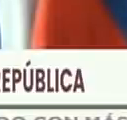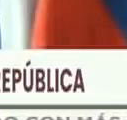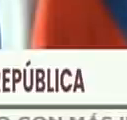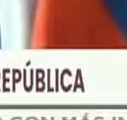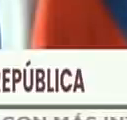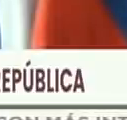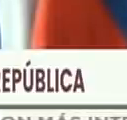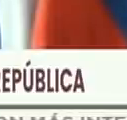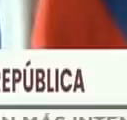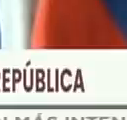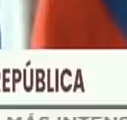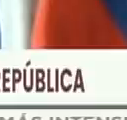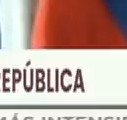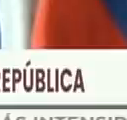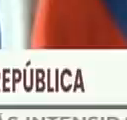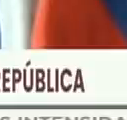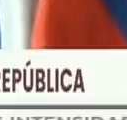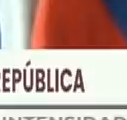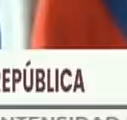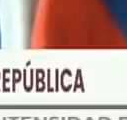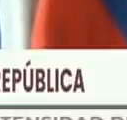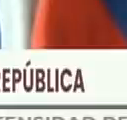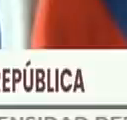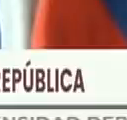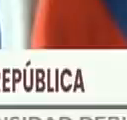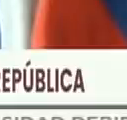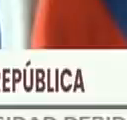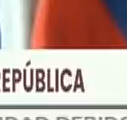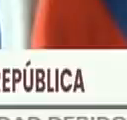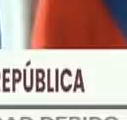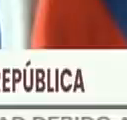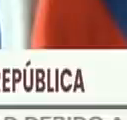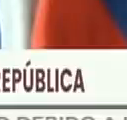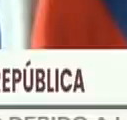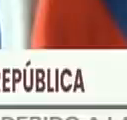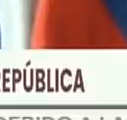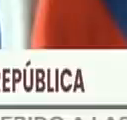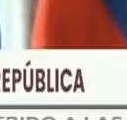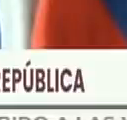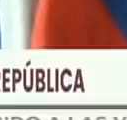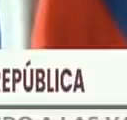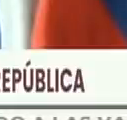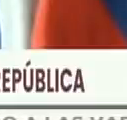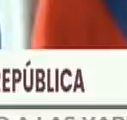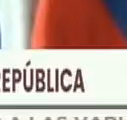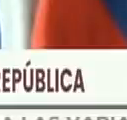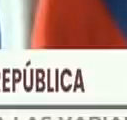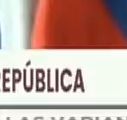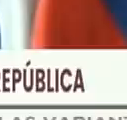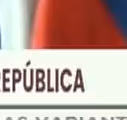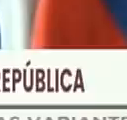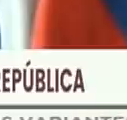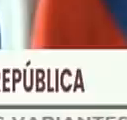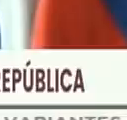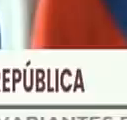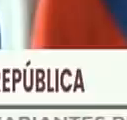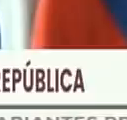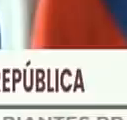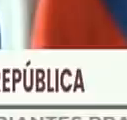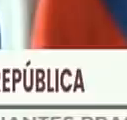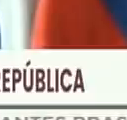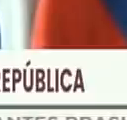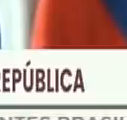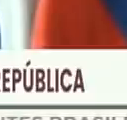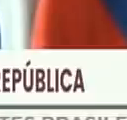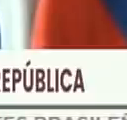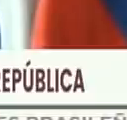y trabajadoras de nuestro país que hacen lo posible para que Venezuela salga adelante en medio